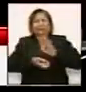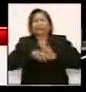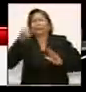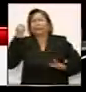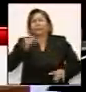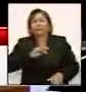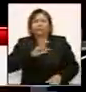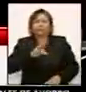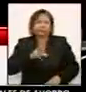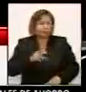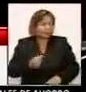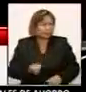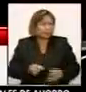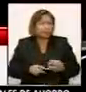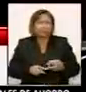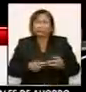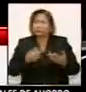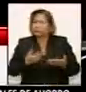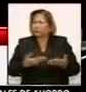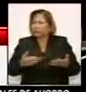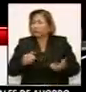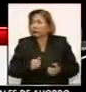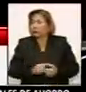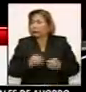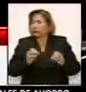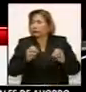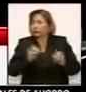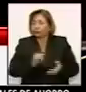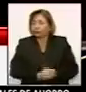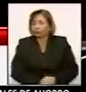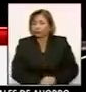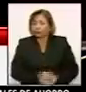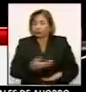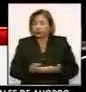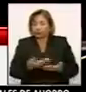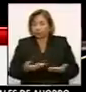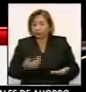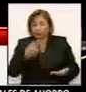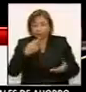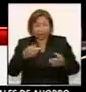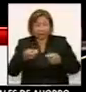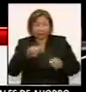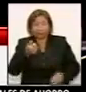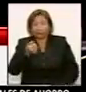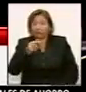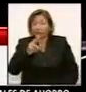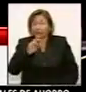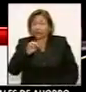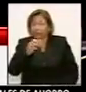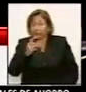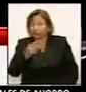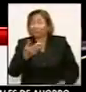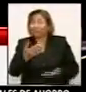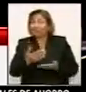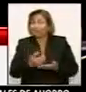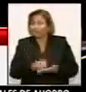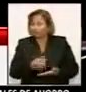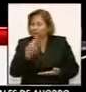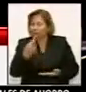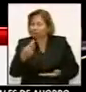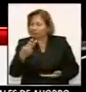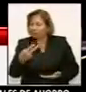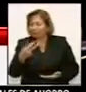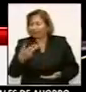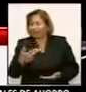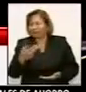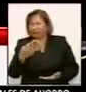han robado, comenzando con las adendas bien bajas, ¿para qué? Para irlas aumentando. Y esas adendas y esos sobrecostos han salido la caja 1, la 2, la